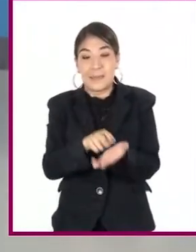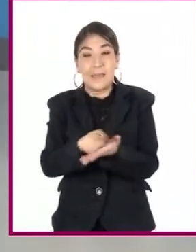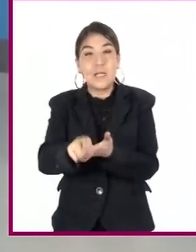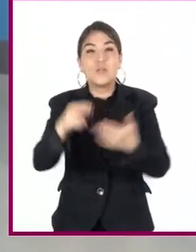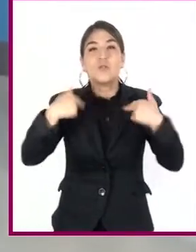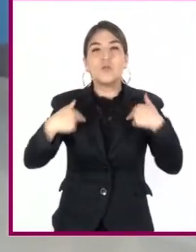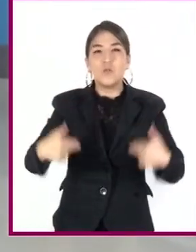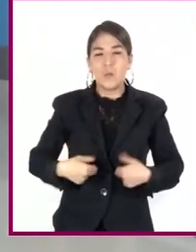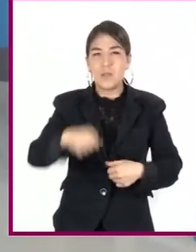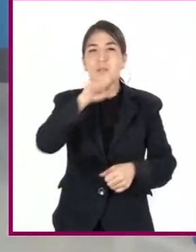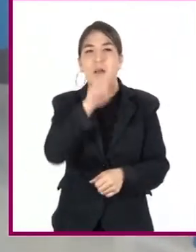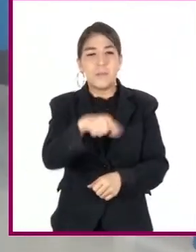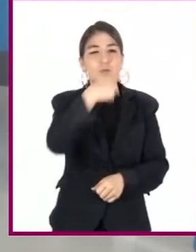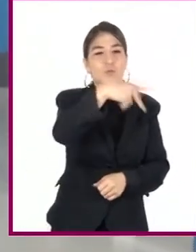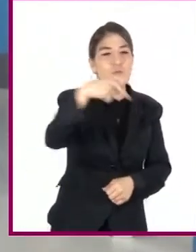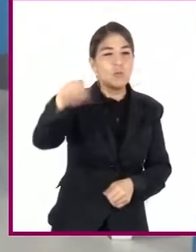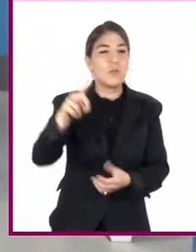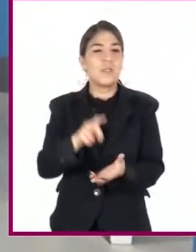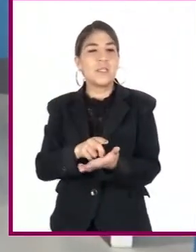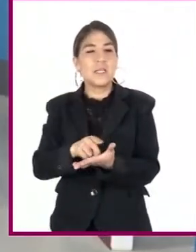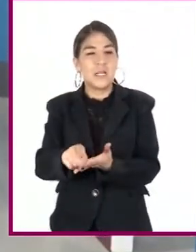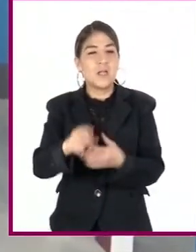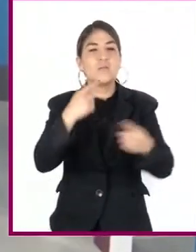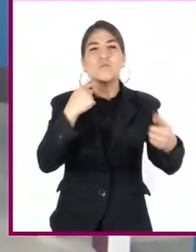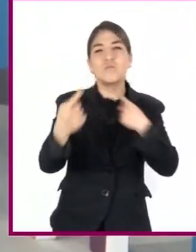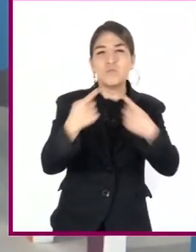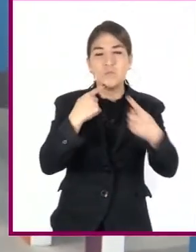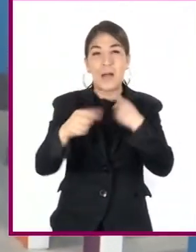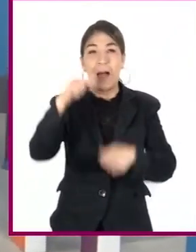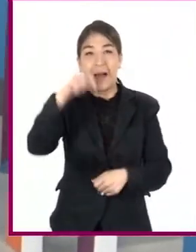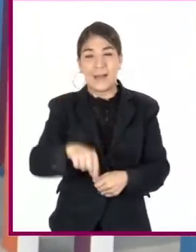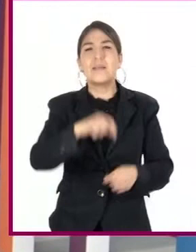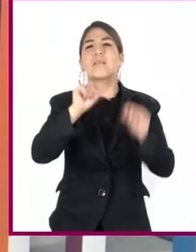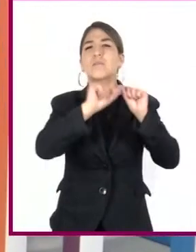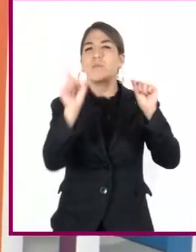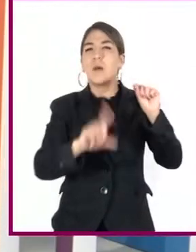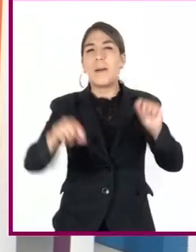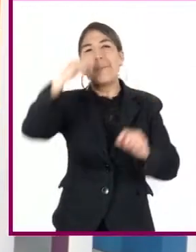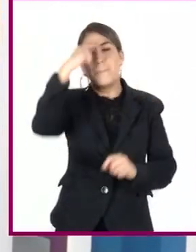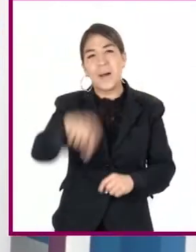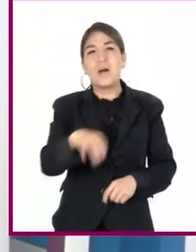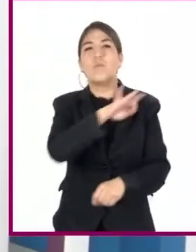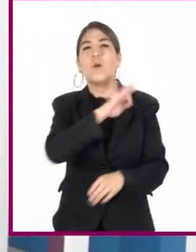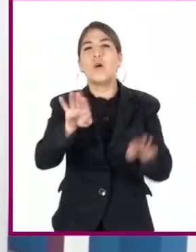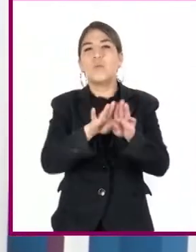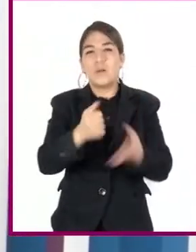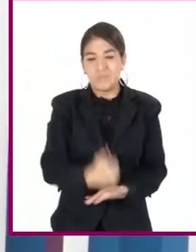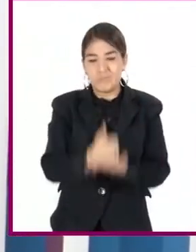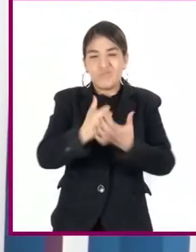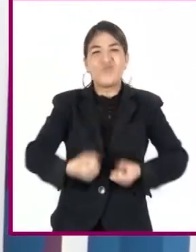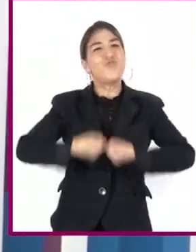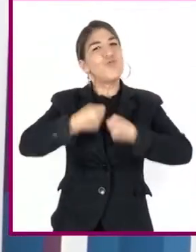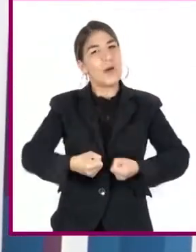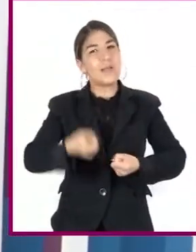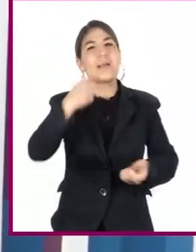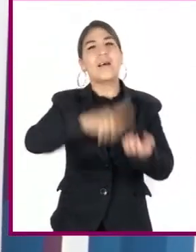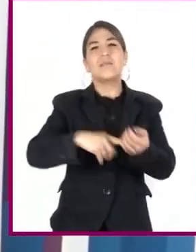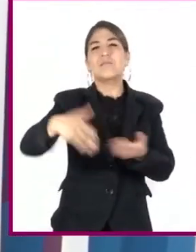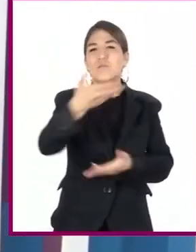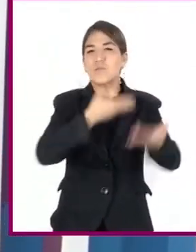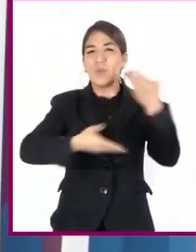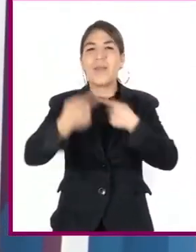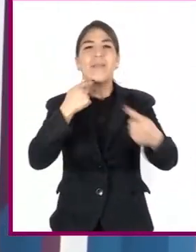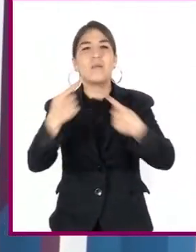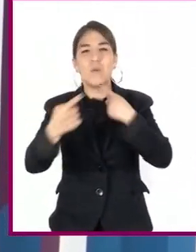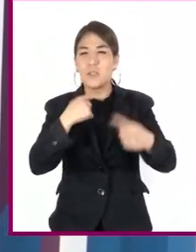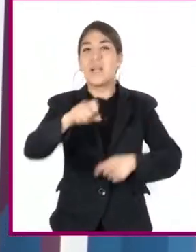y el Estado de Derecho en nuestro país como una forma de fortalecer la vida democrática. También